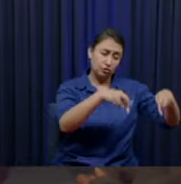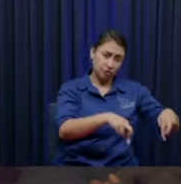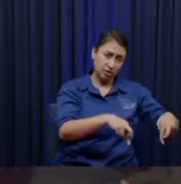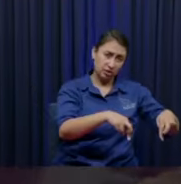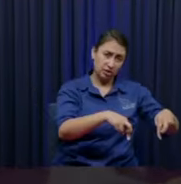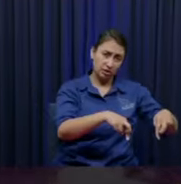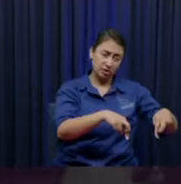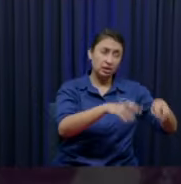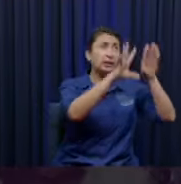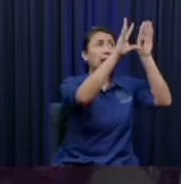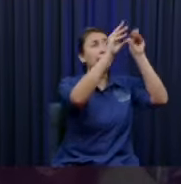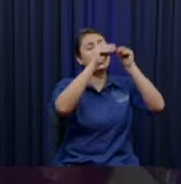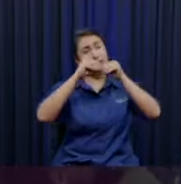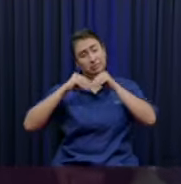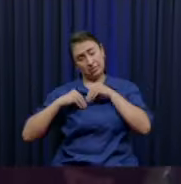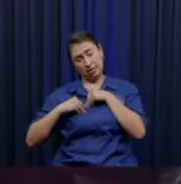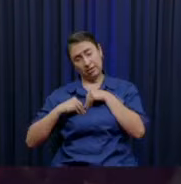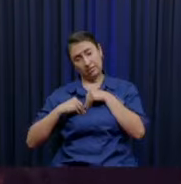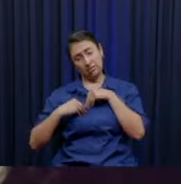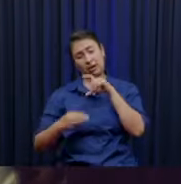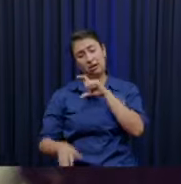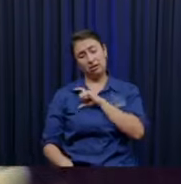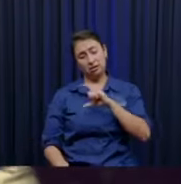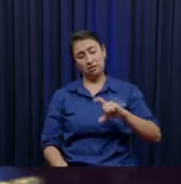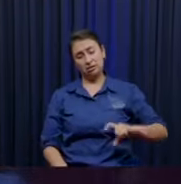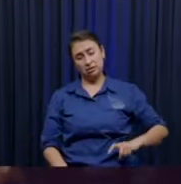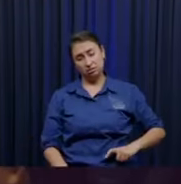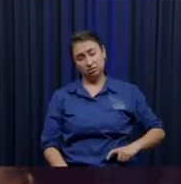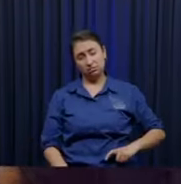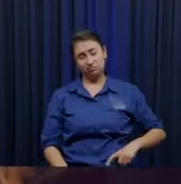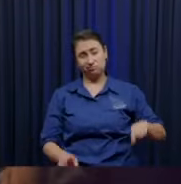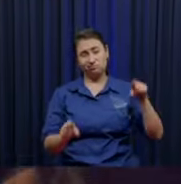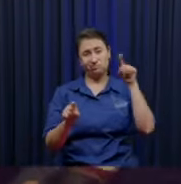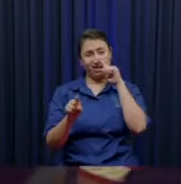sí se echan en las bandas de guerra para...